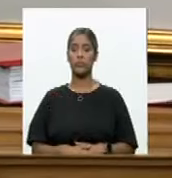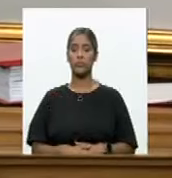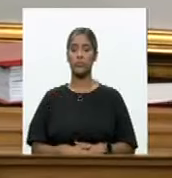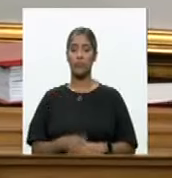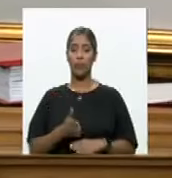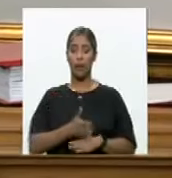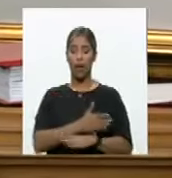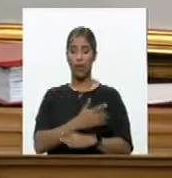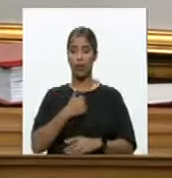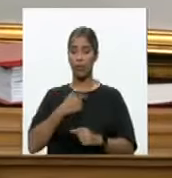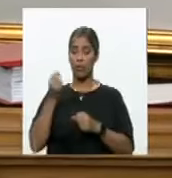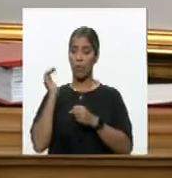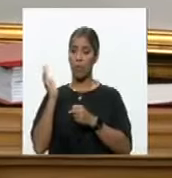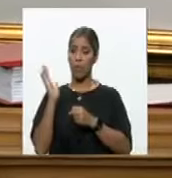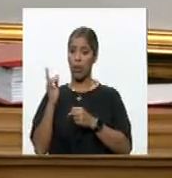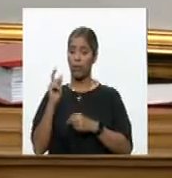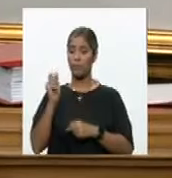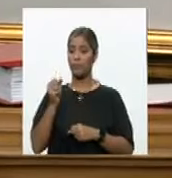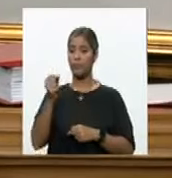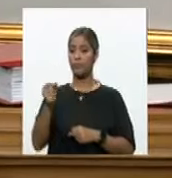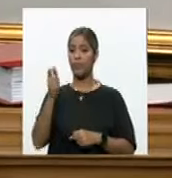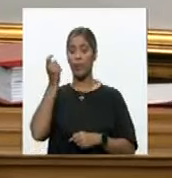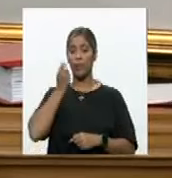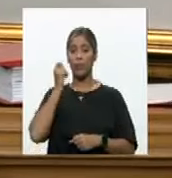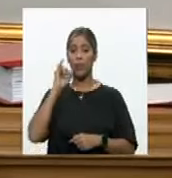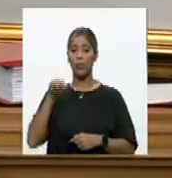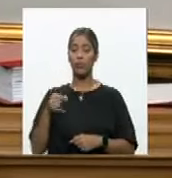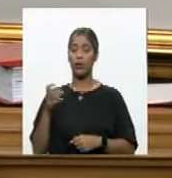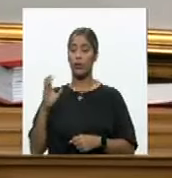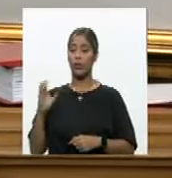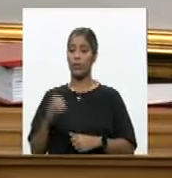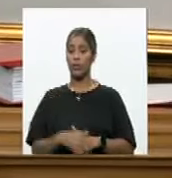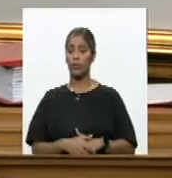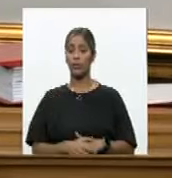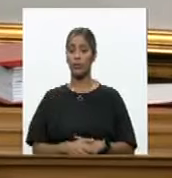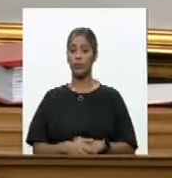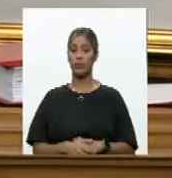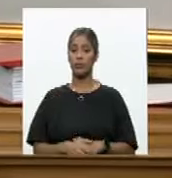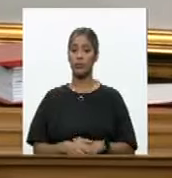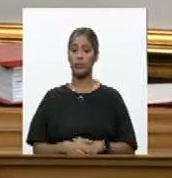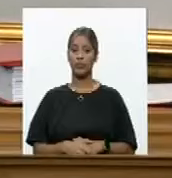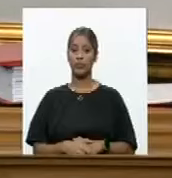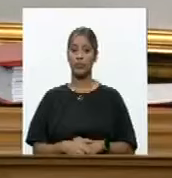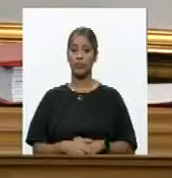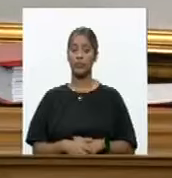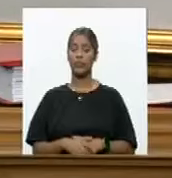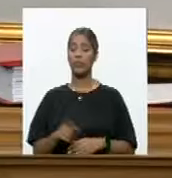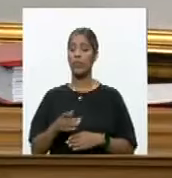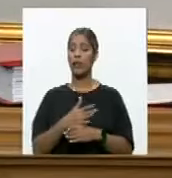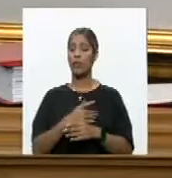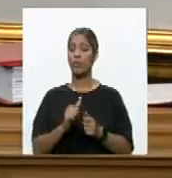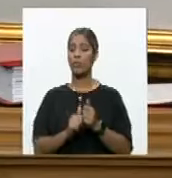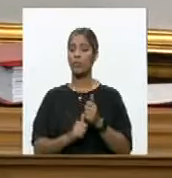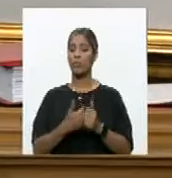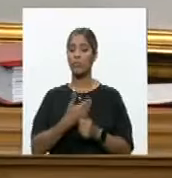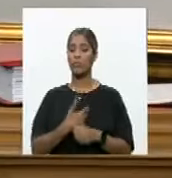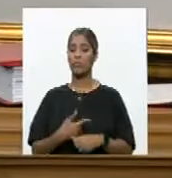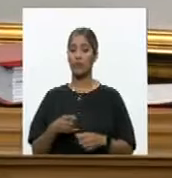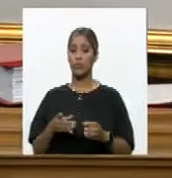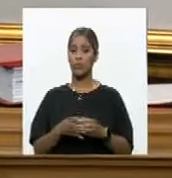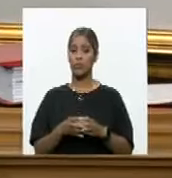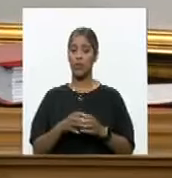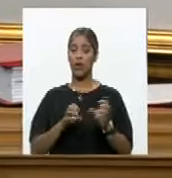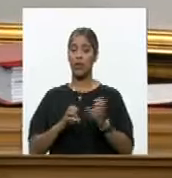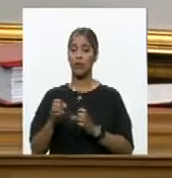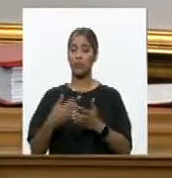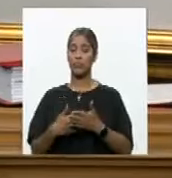Antes de darle el derecho de palabra al diputado José Eduardo Correa, que lo ha solicitado, que fue vicepresidente del Comité de